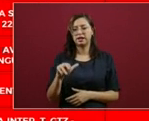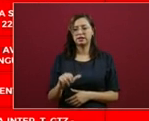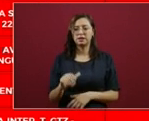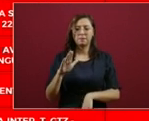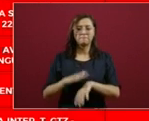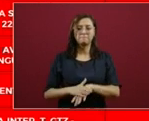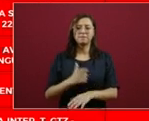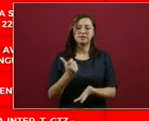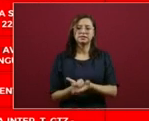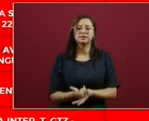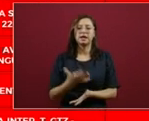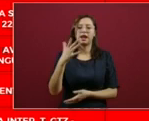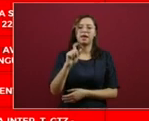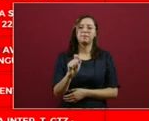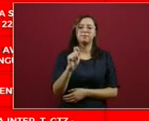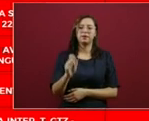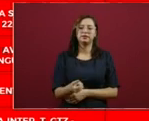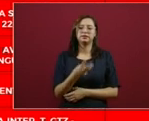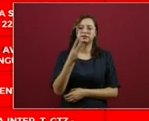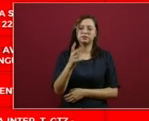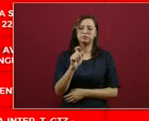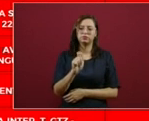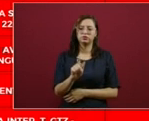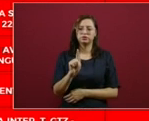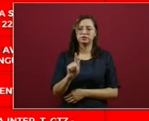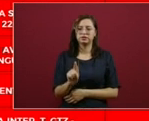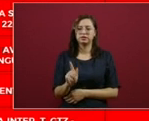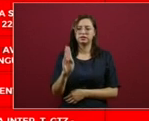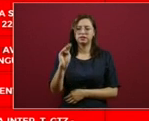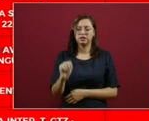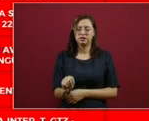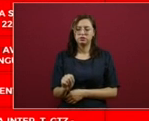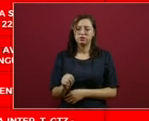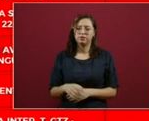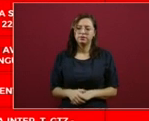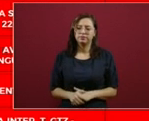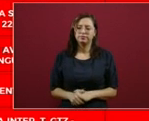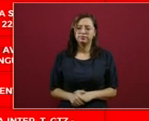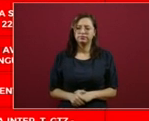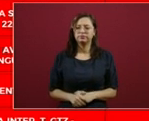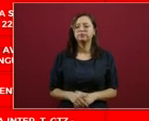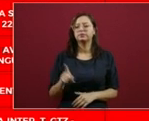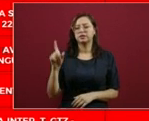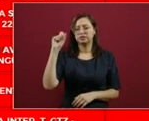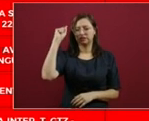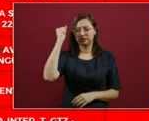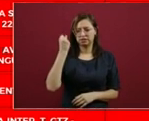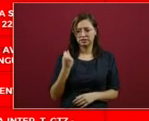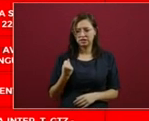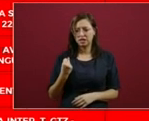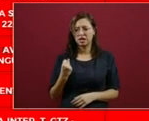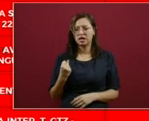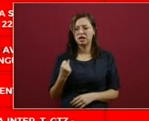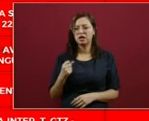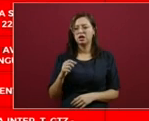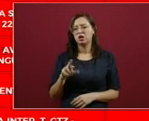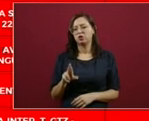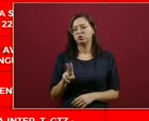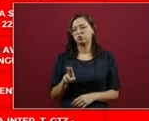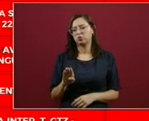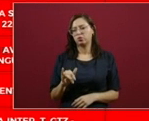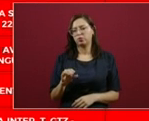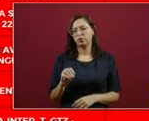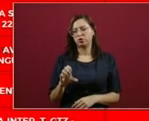23.76 la más cara y a 23.59 pesos el litro. Otra más en Sinaloa, en gasolinera